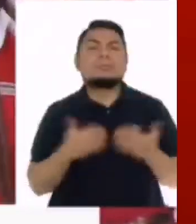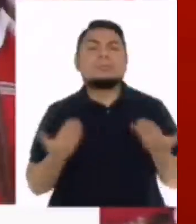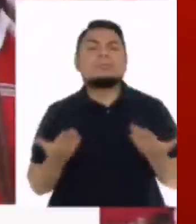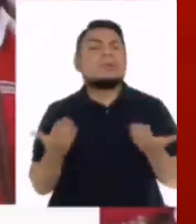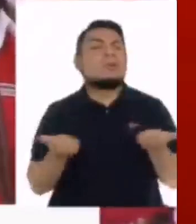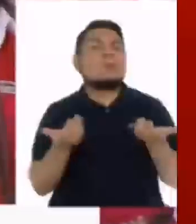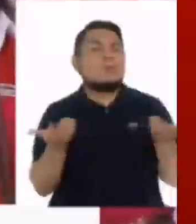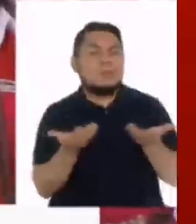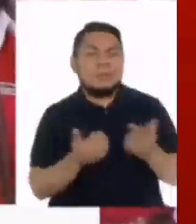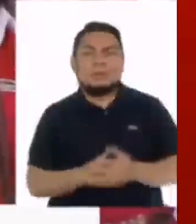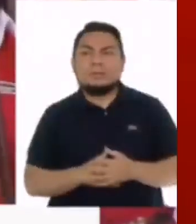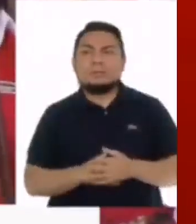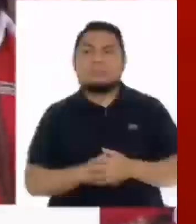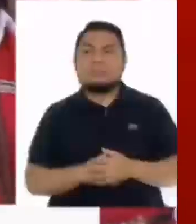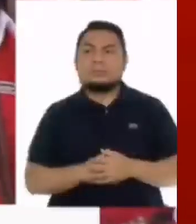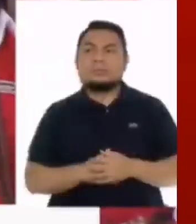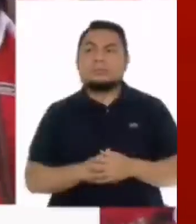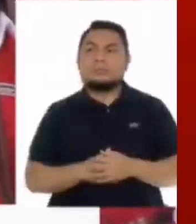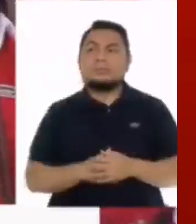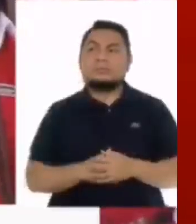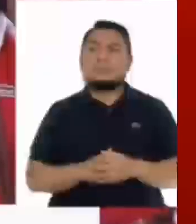cual